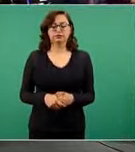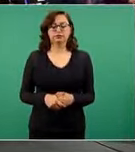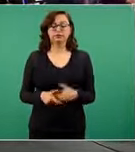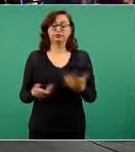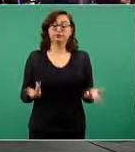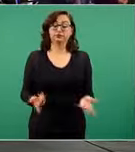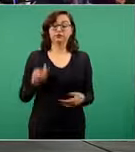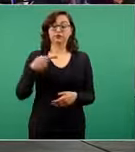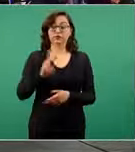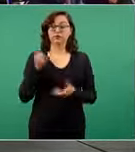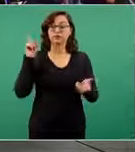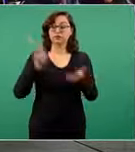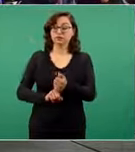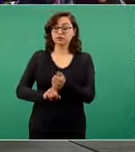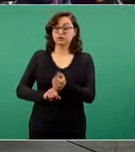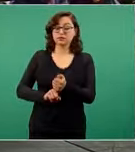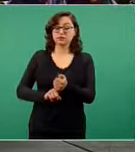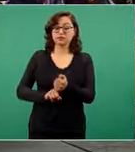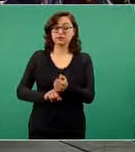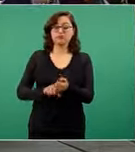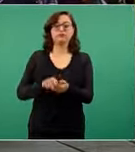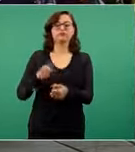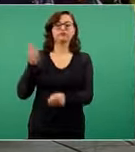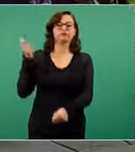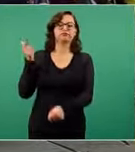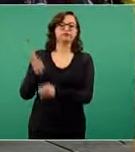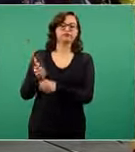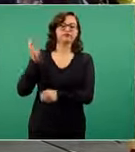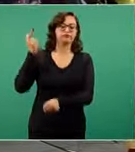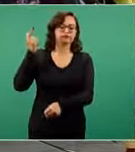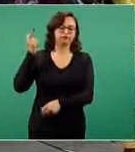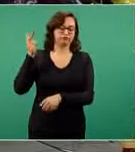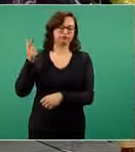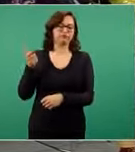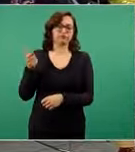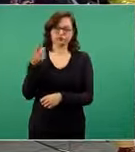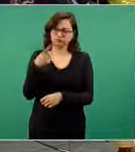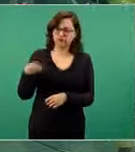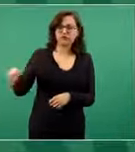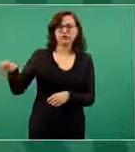pero lo que hay detrás, pues es una oposición